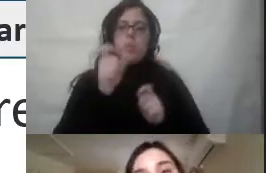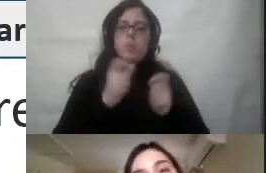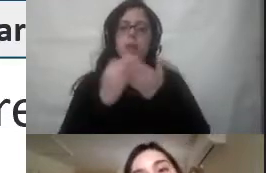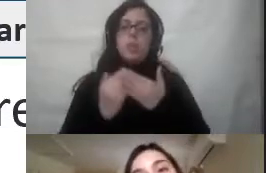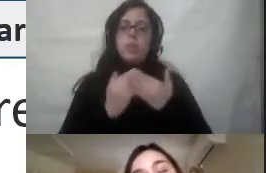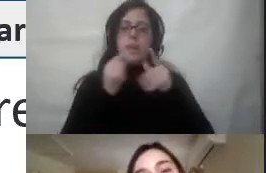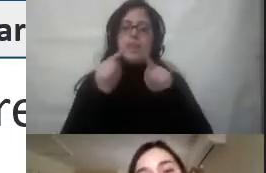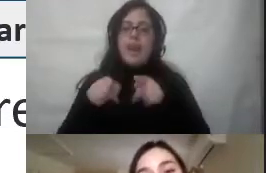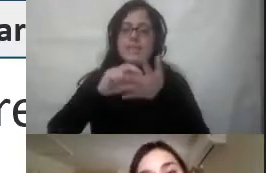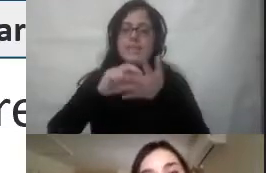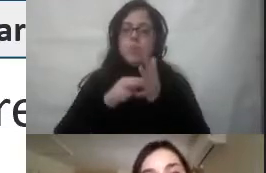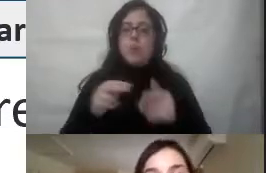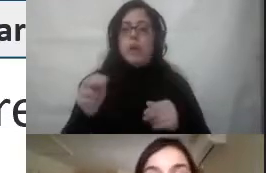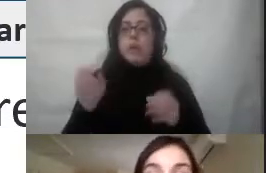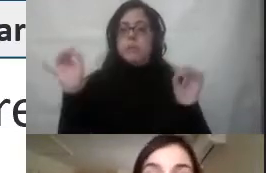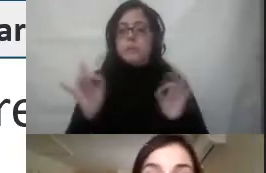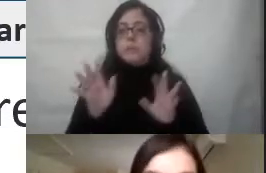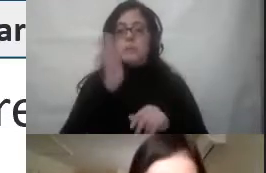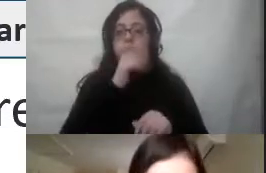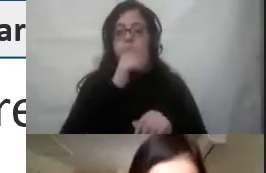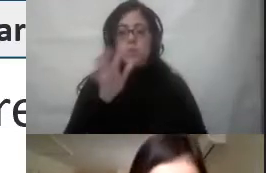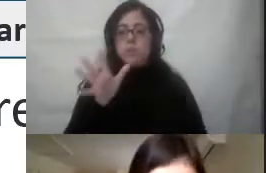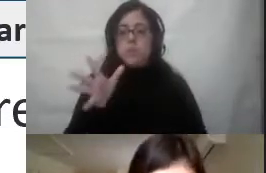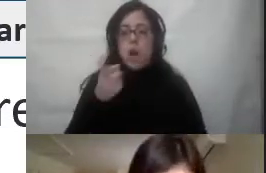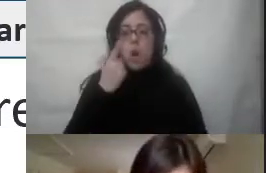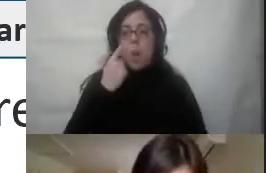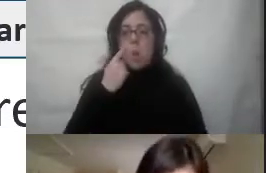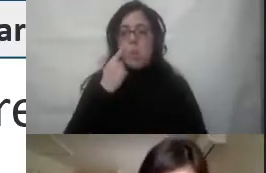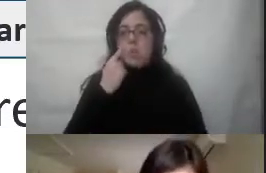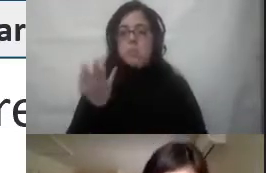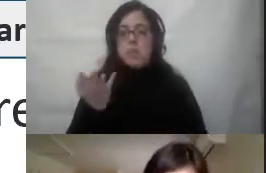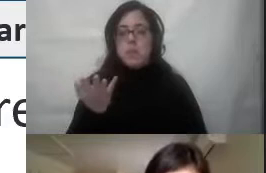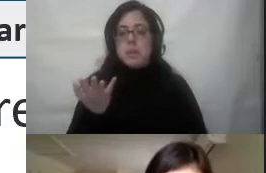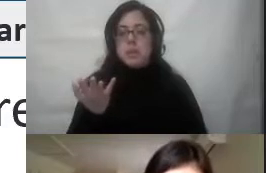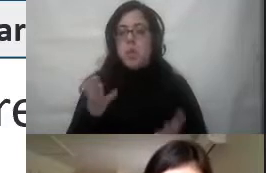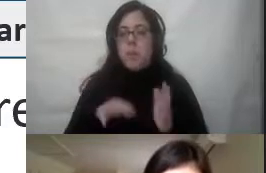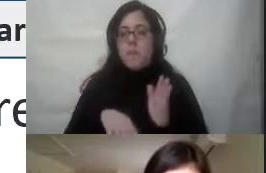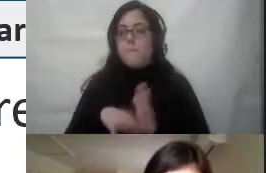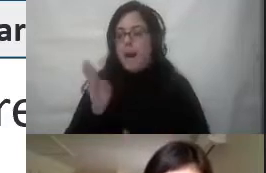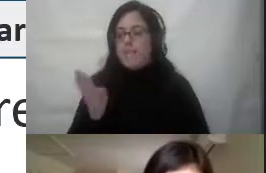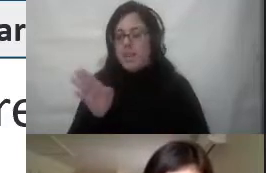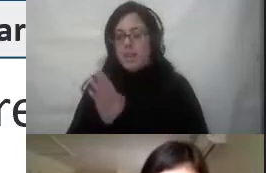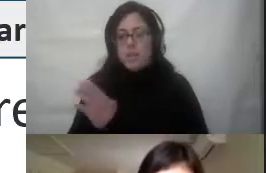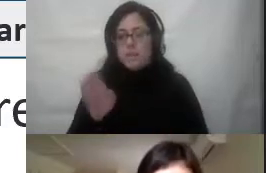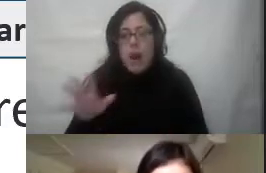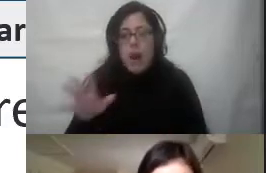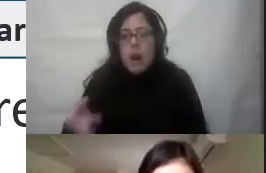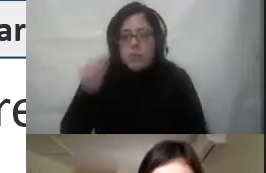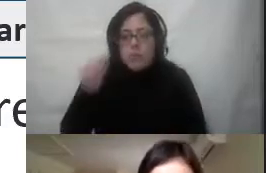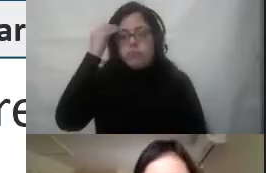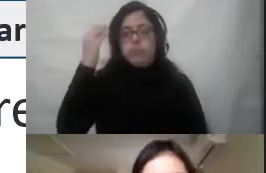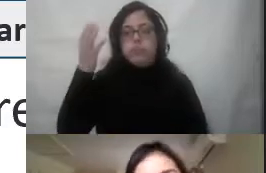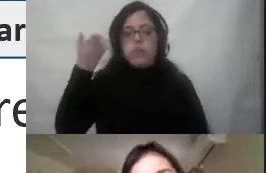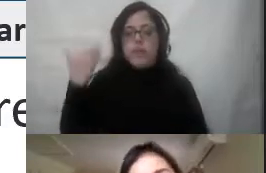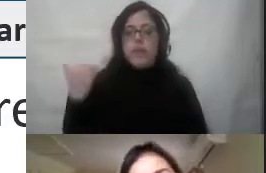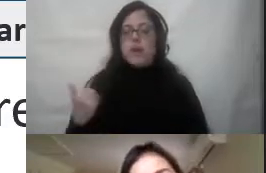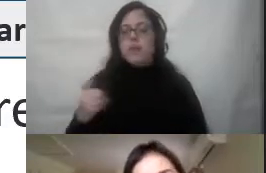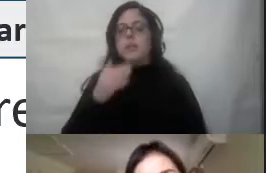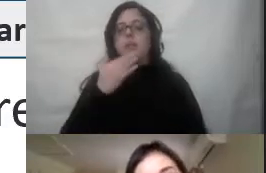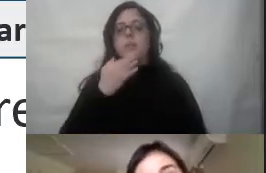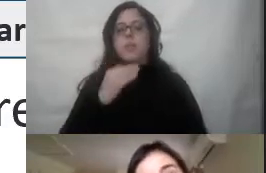tener más conocimiento y habilidades que las que ya tienen de base. Luego de eso,